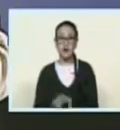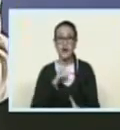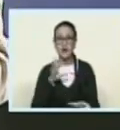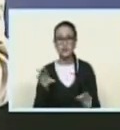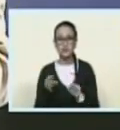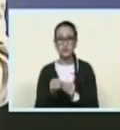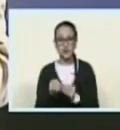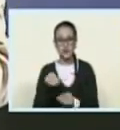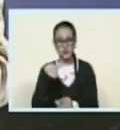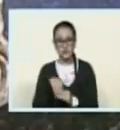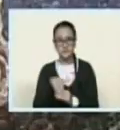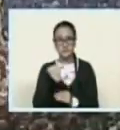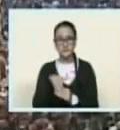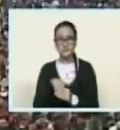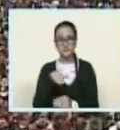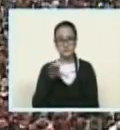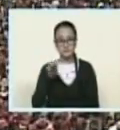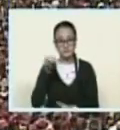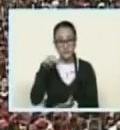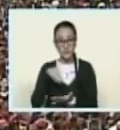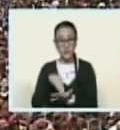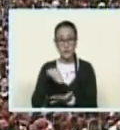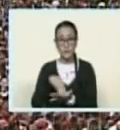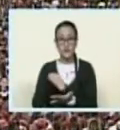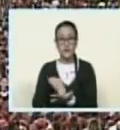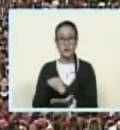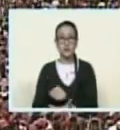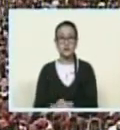Resultados electorales del estado Miranda.